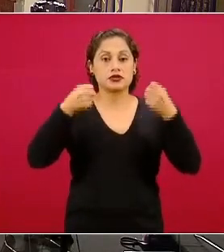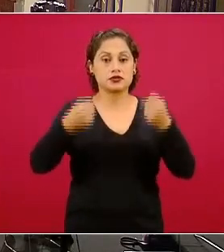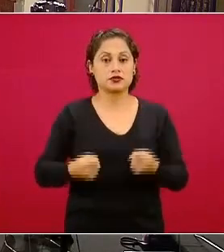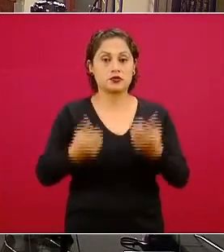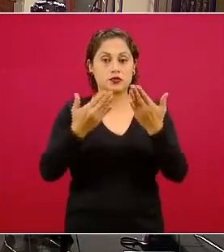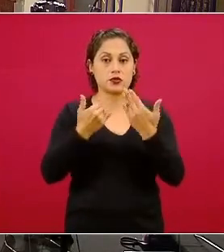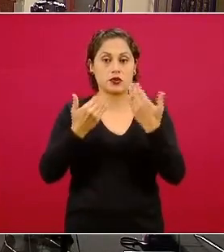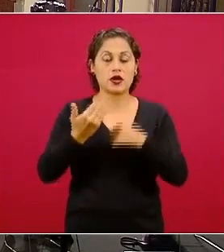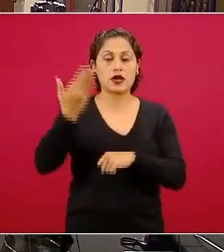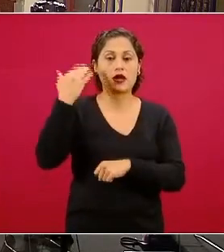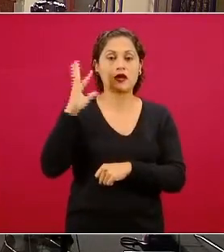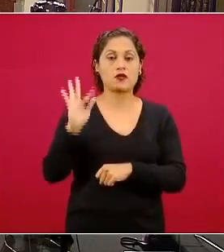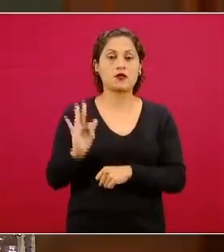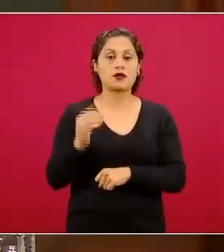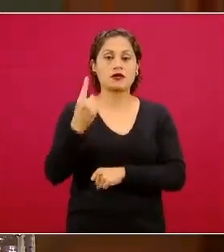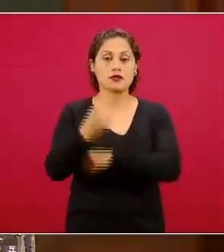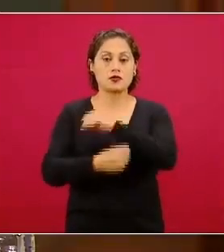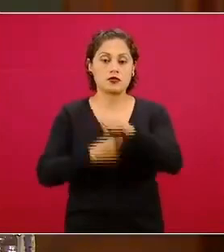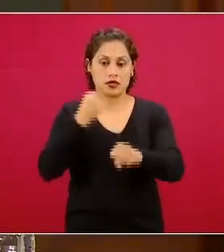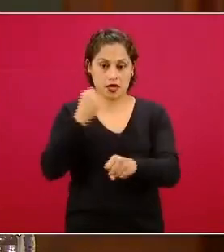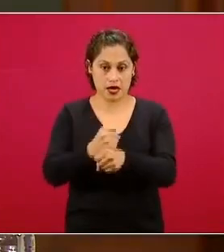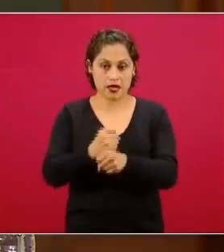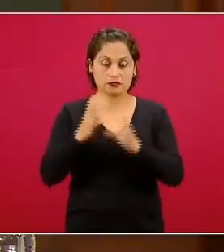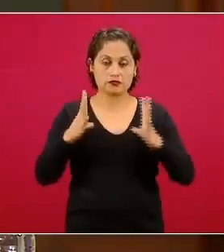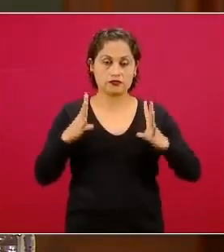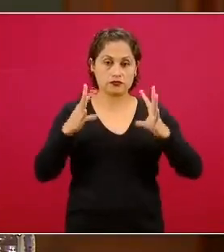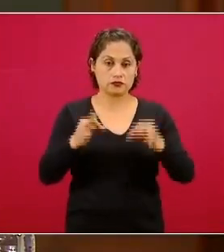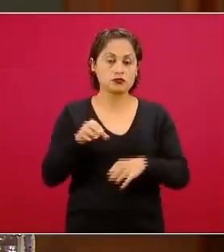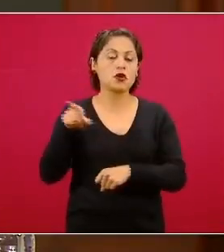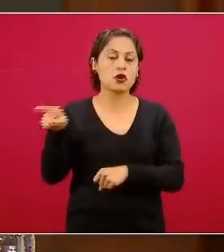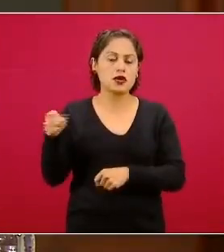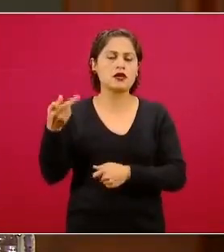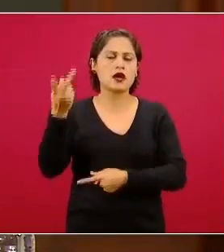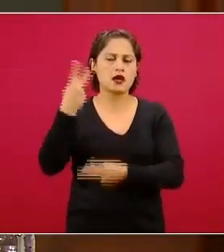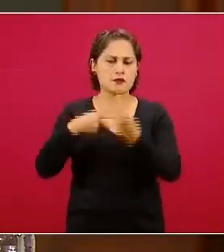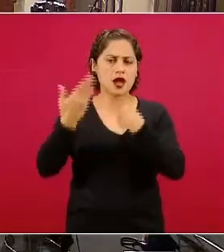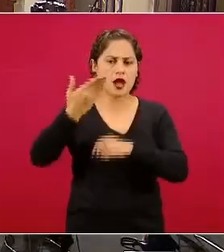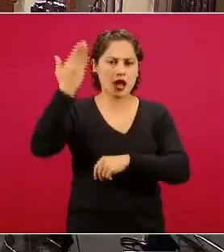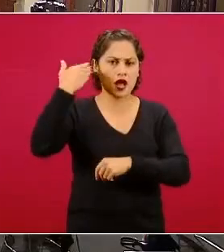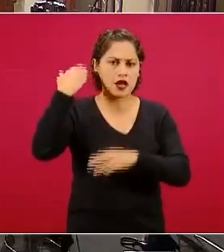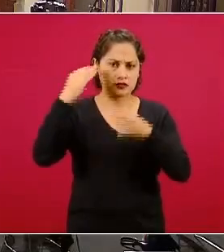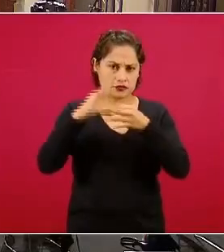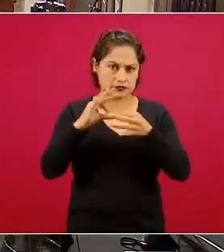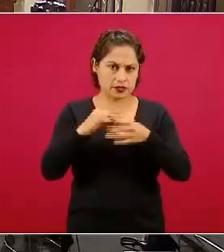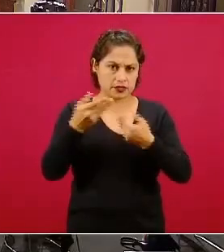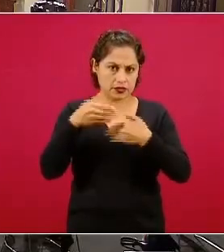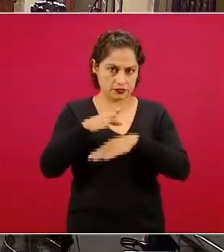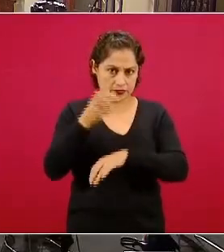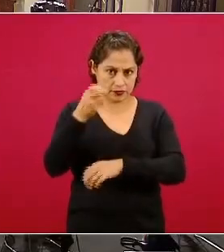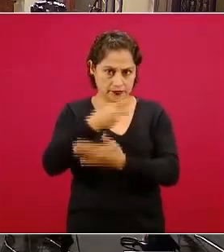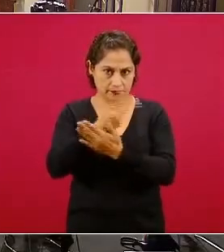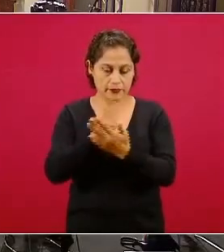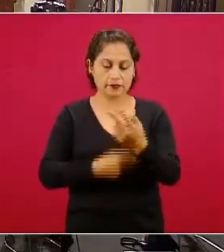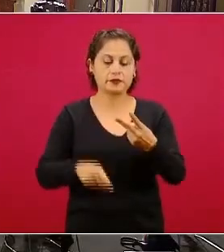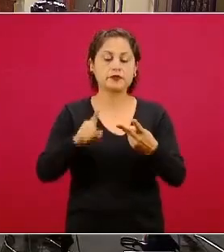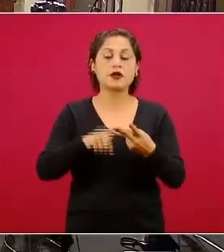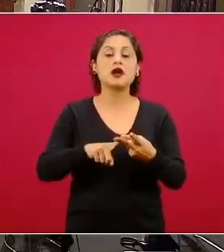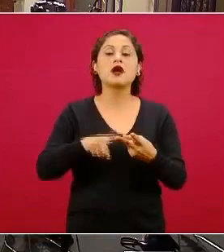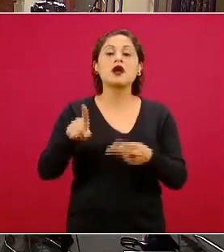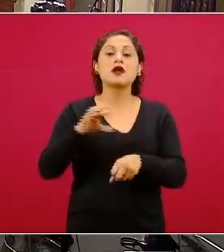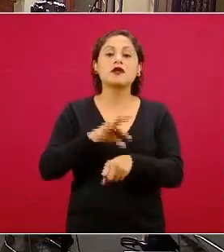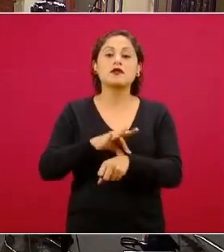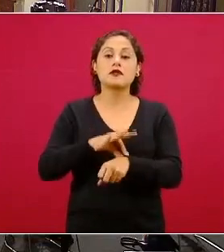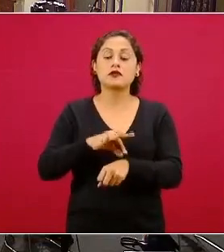establecido hace 41 años y que ella coordina y ya nos ha explicado muchas veces en qué consiste. También está el doctor Ramiro